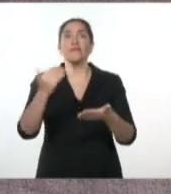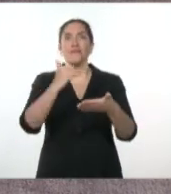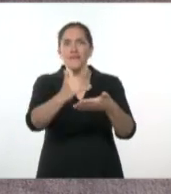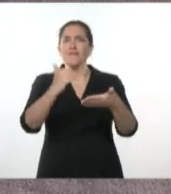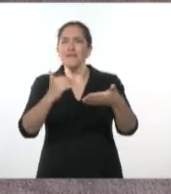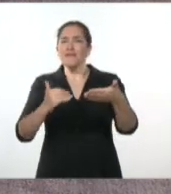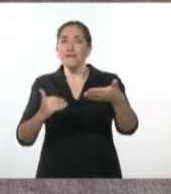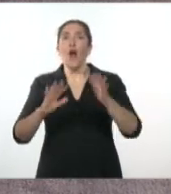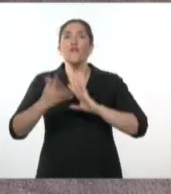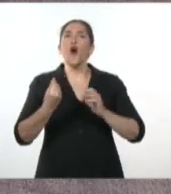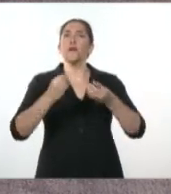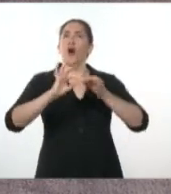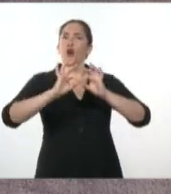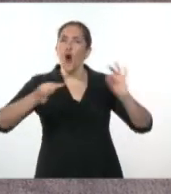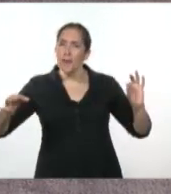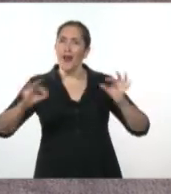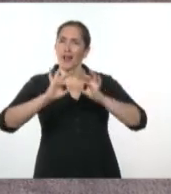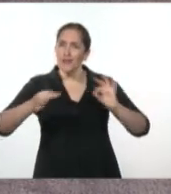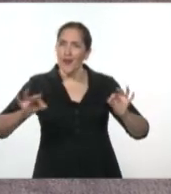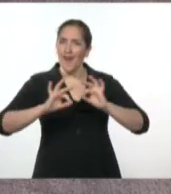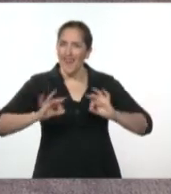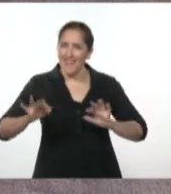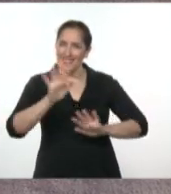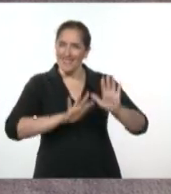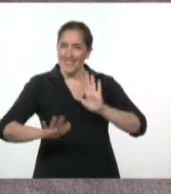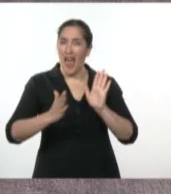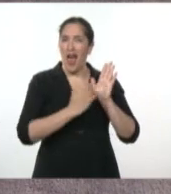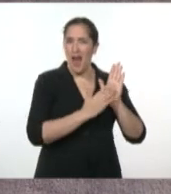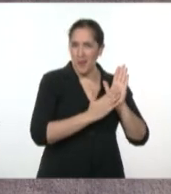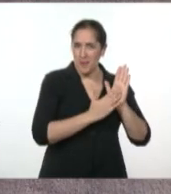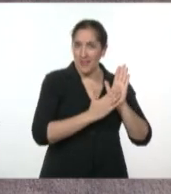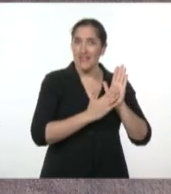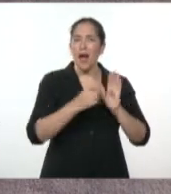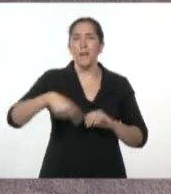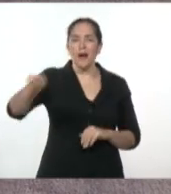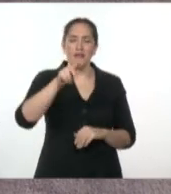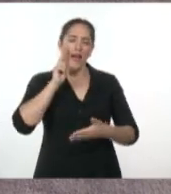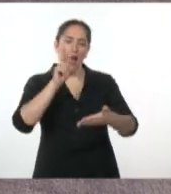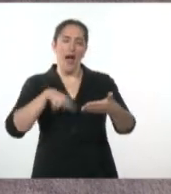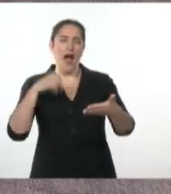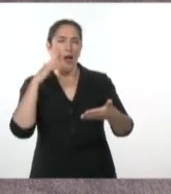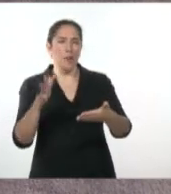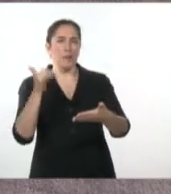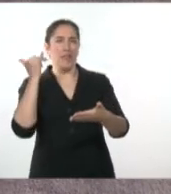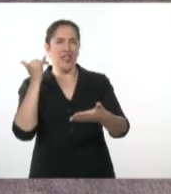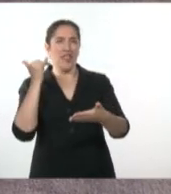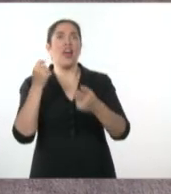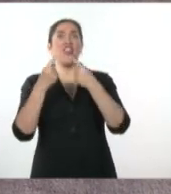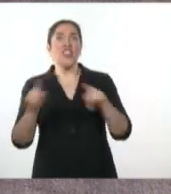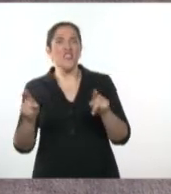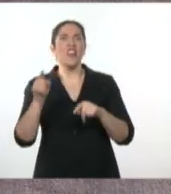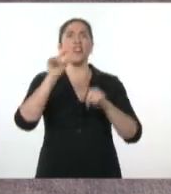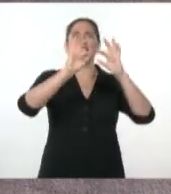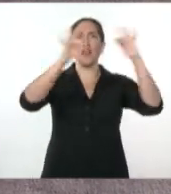un enunciado, en una oración, para que también los chicos y las chicas puedan identificar, ver la diferencia entre la tesis,